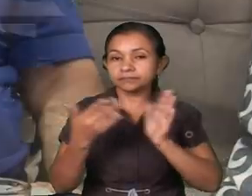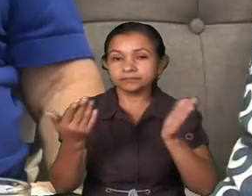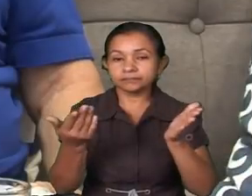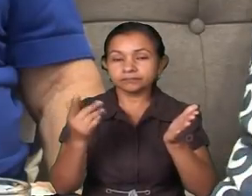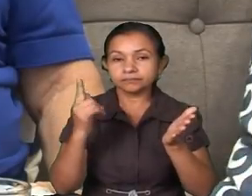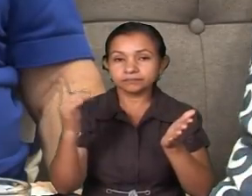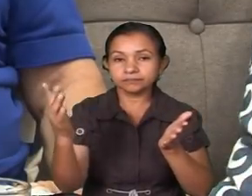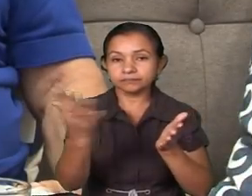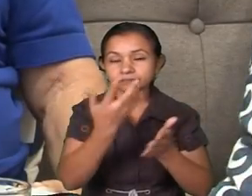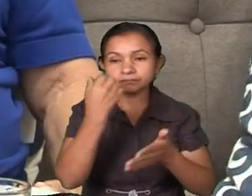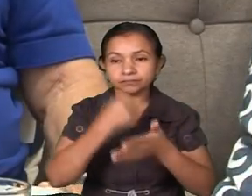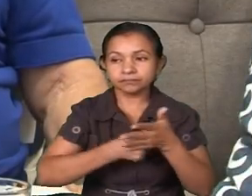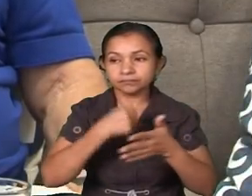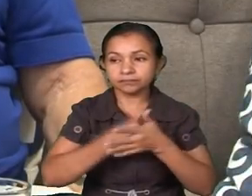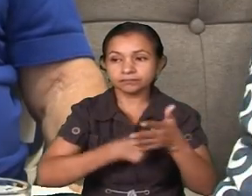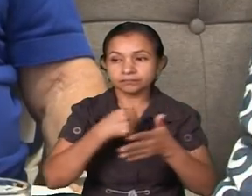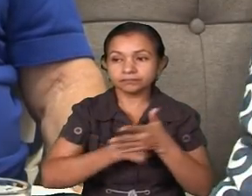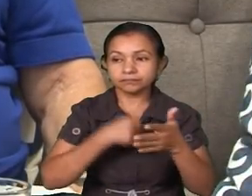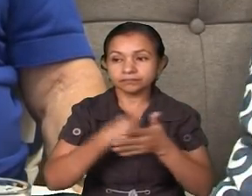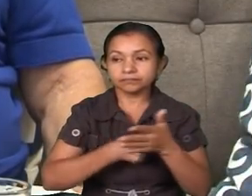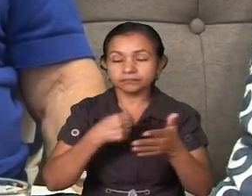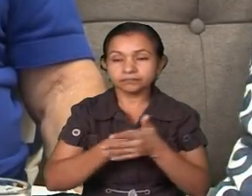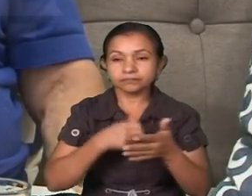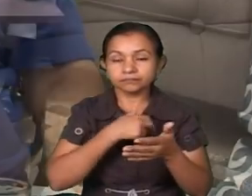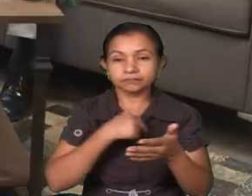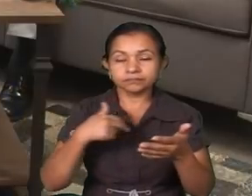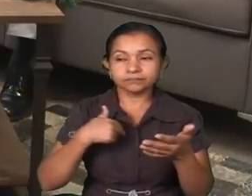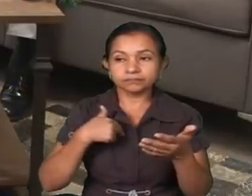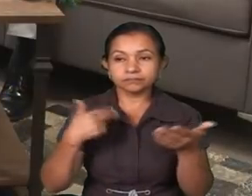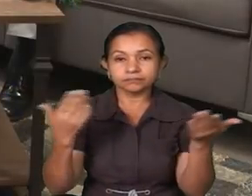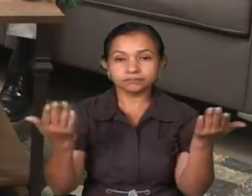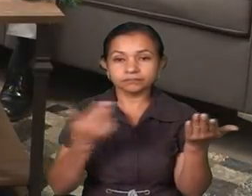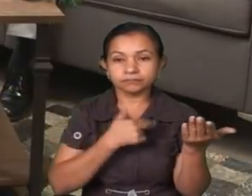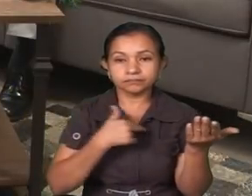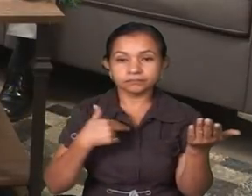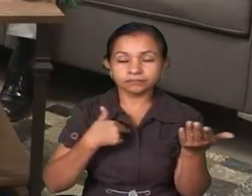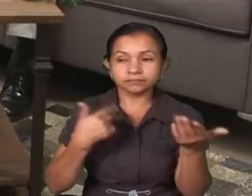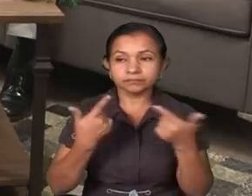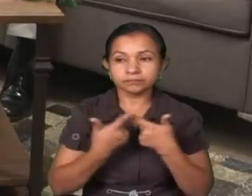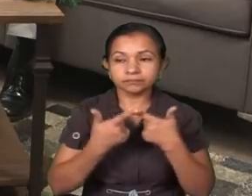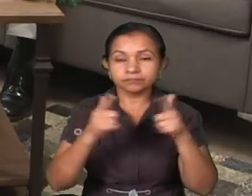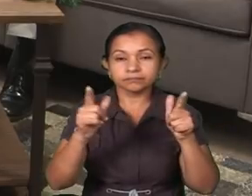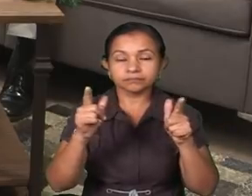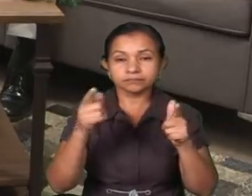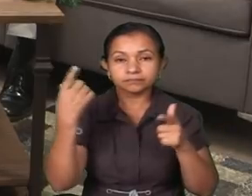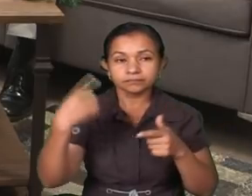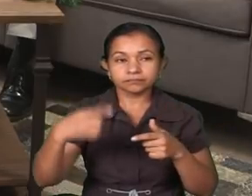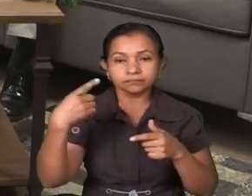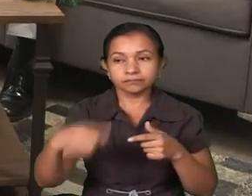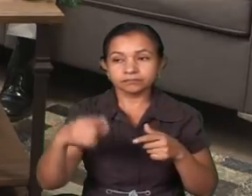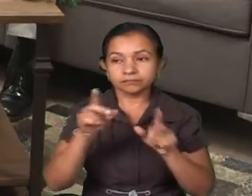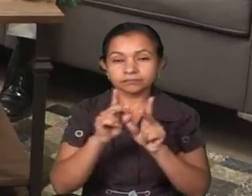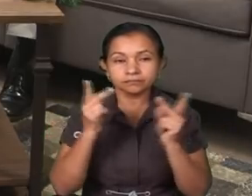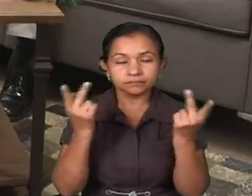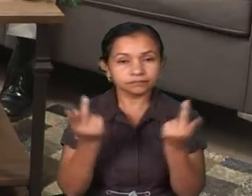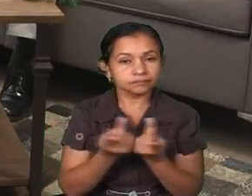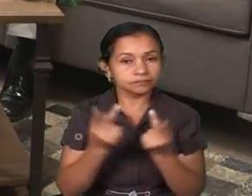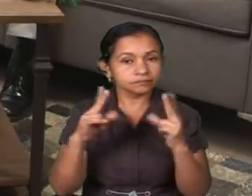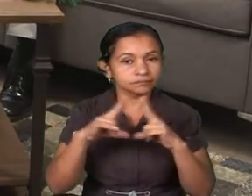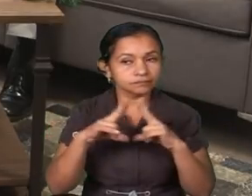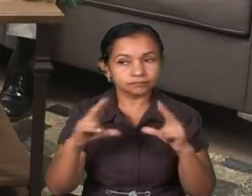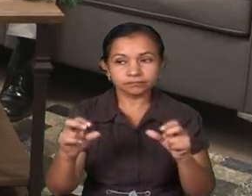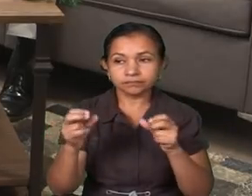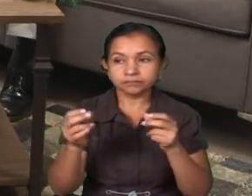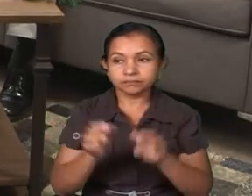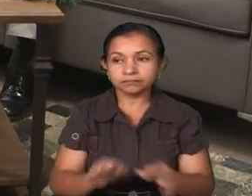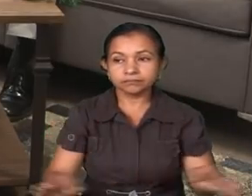de toda la lucha guerrillera que ha emancipado y que ha dado la libertad y la restitución de derechos al pueblo nicaragüense. Un evento